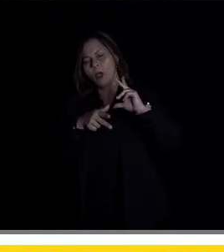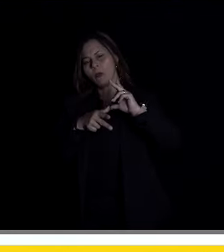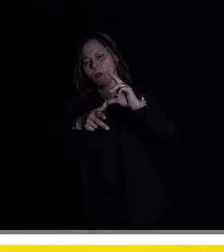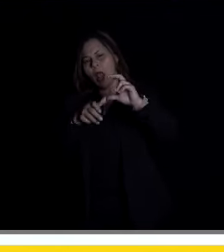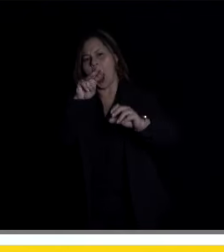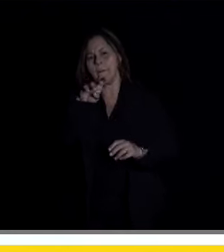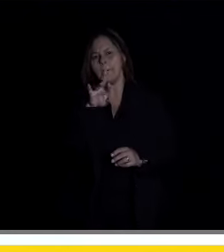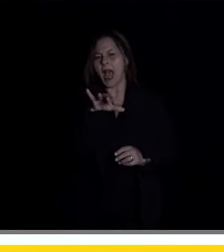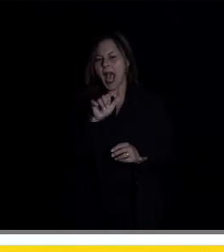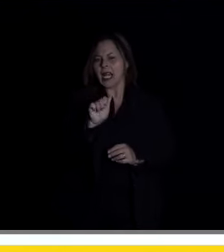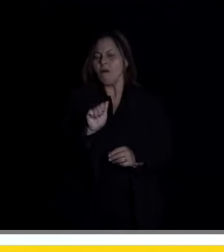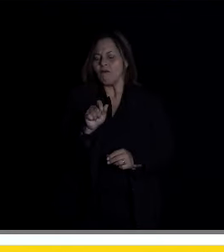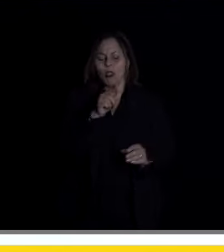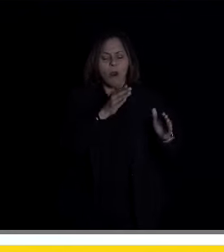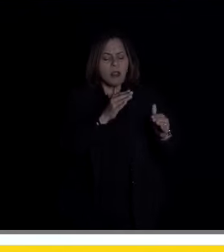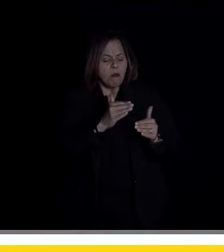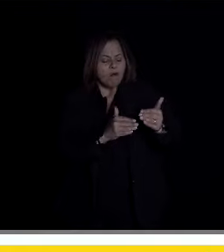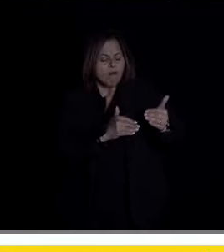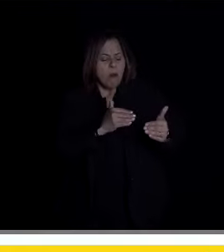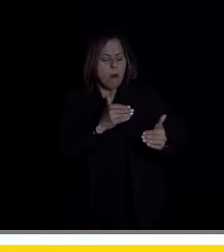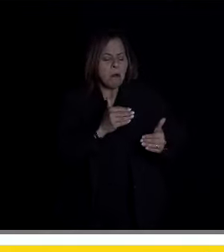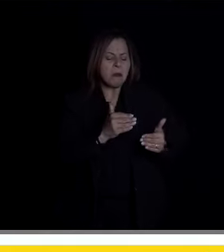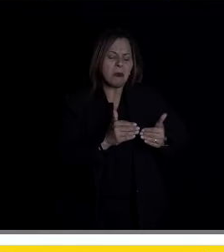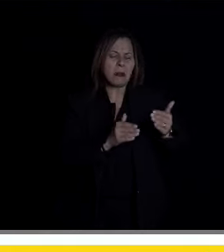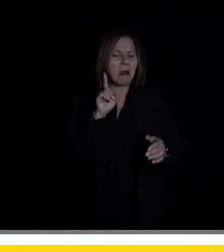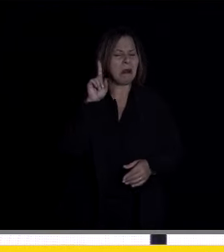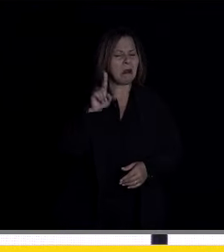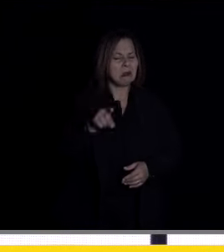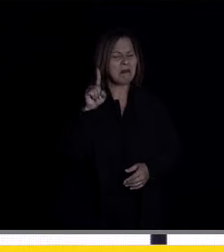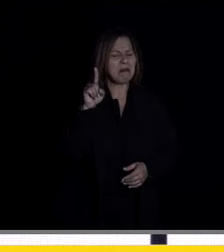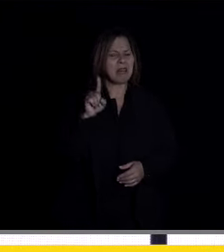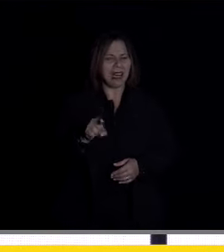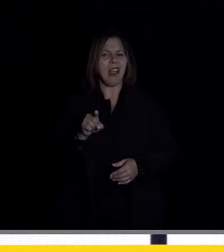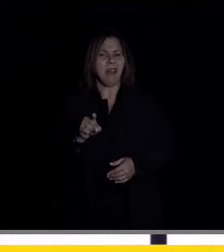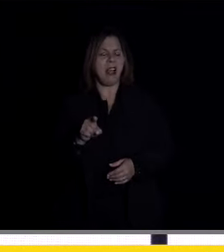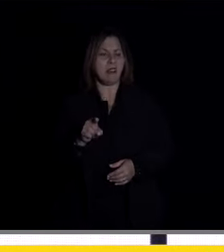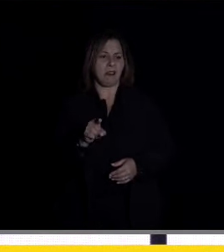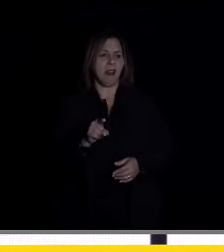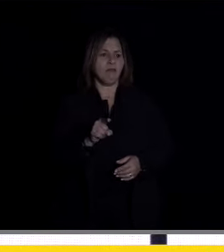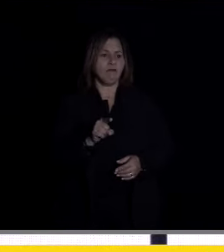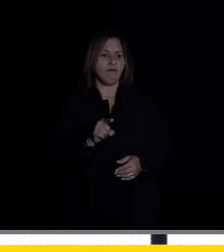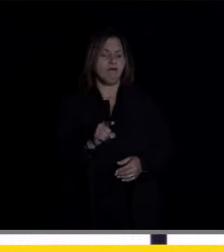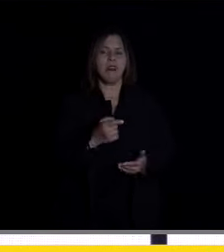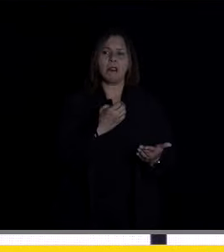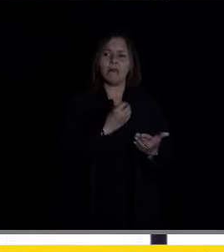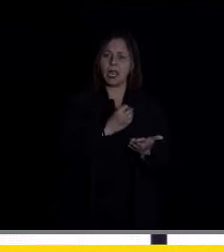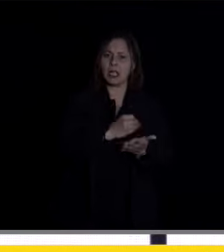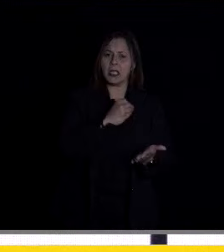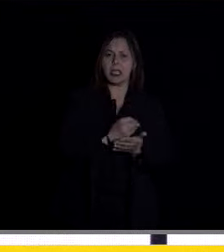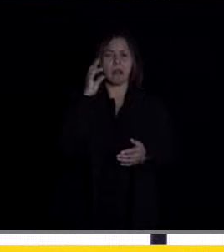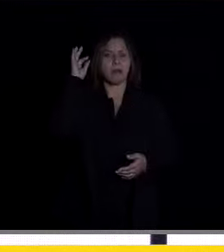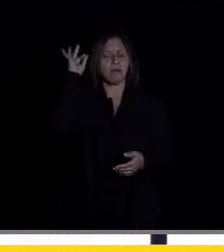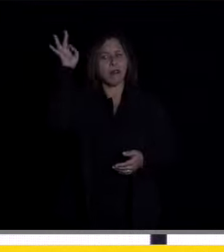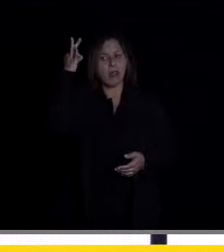ha sido un proceso marcado por la burocracia y las exigencias que tienen los fondos federales que se destinaron.